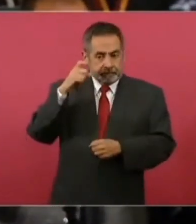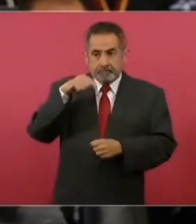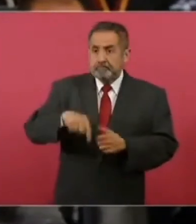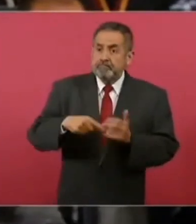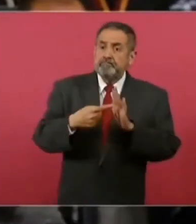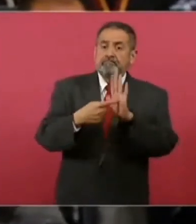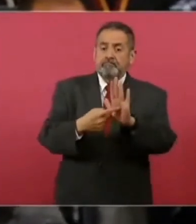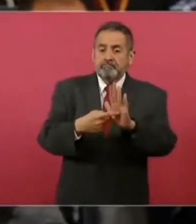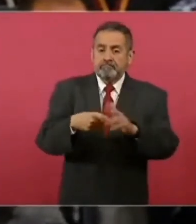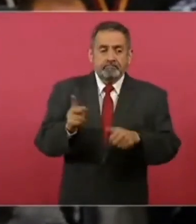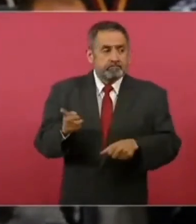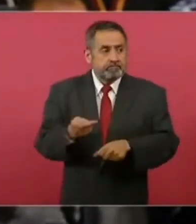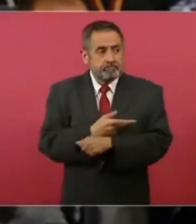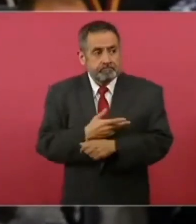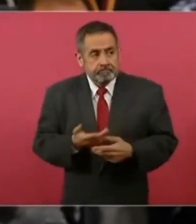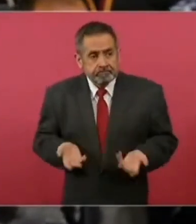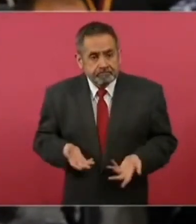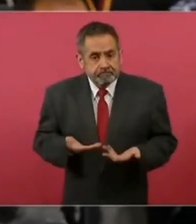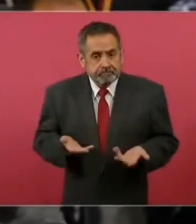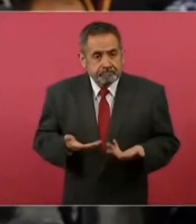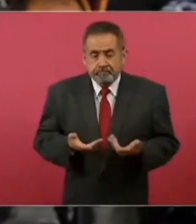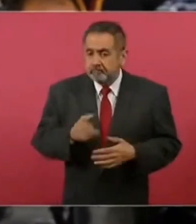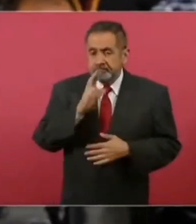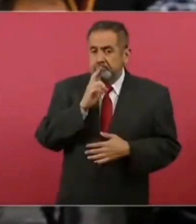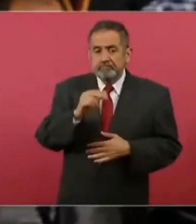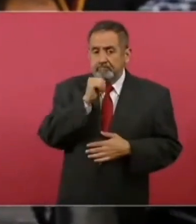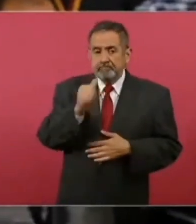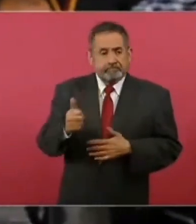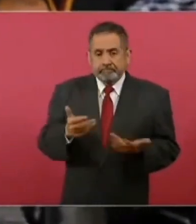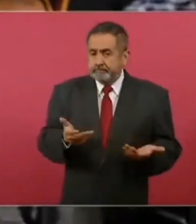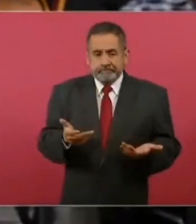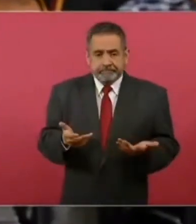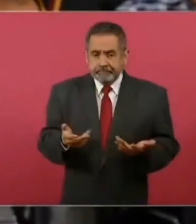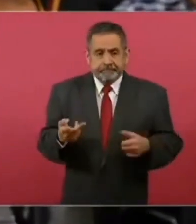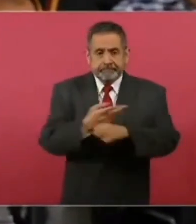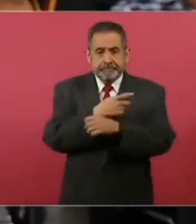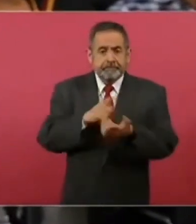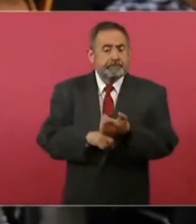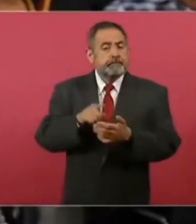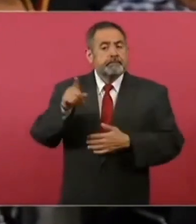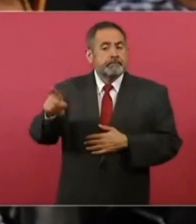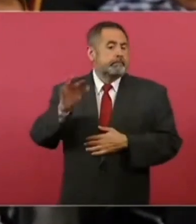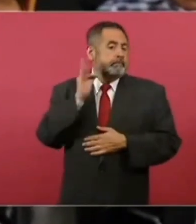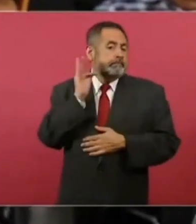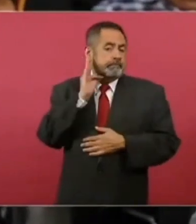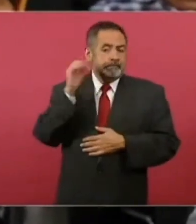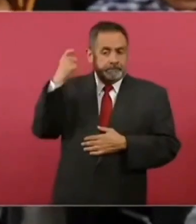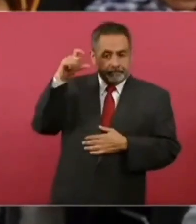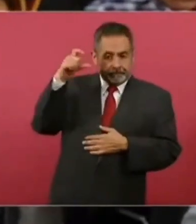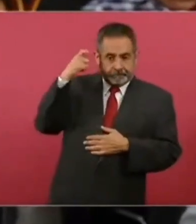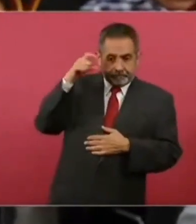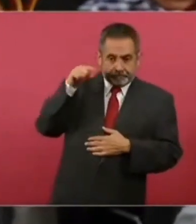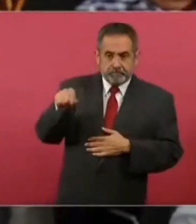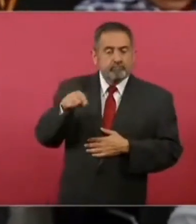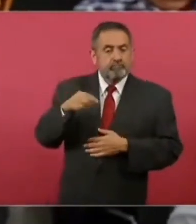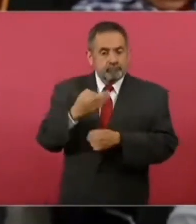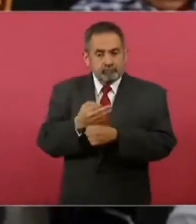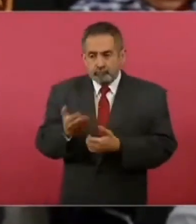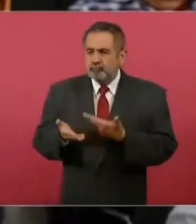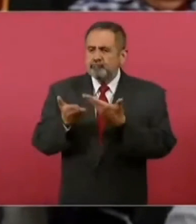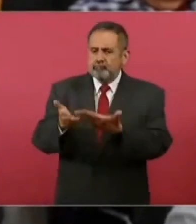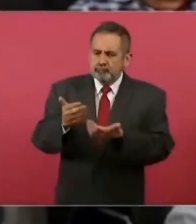le ha dado pues resultado ya que incluso en la fiscalía de Querétaro aquí se ofreció